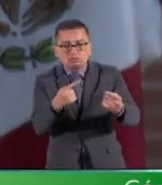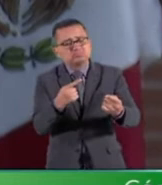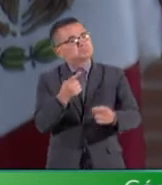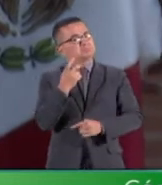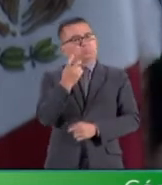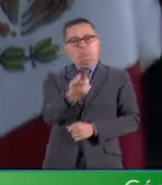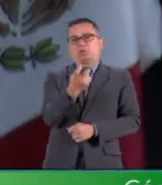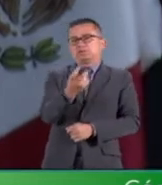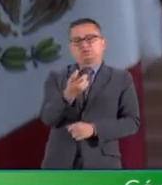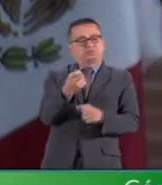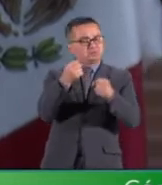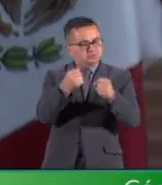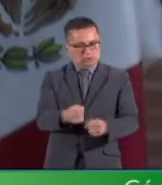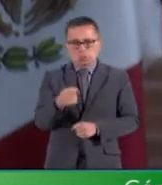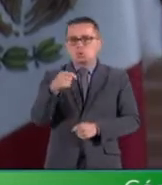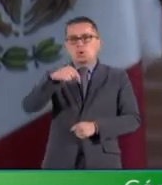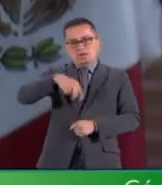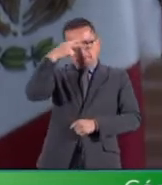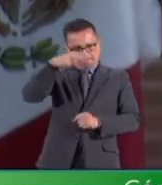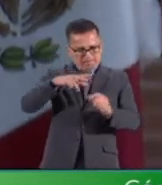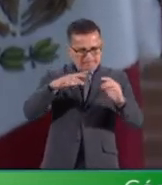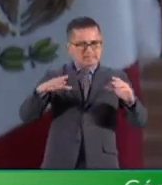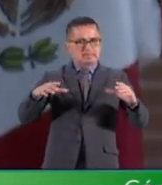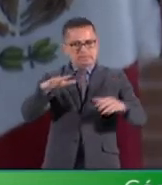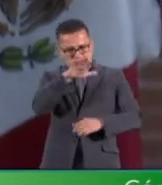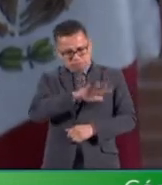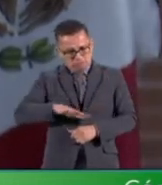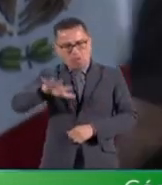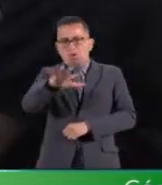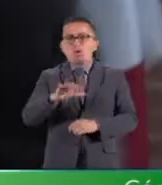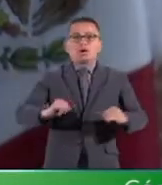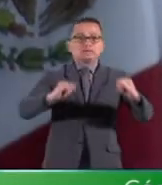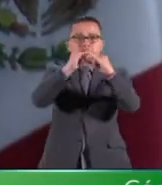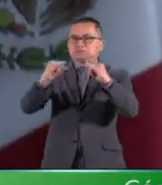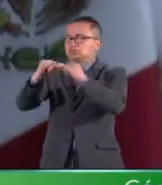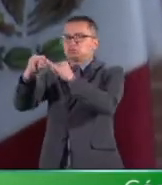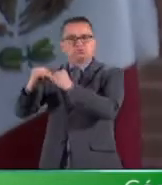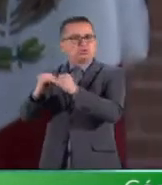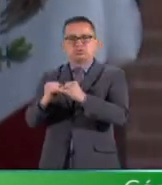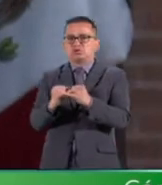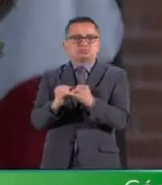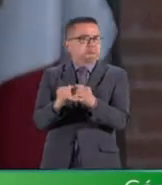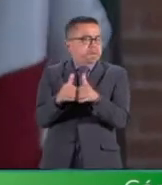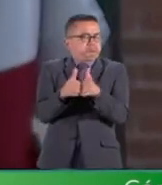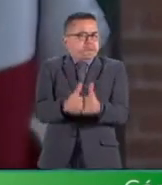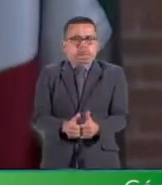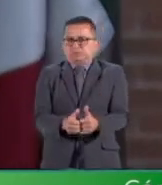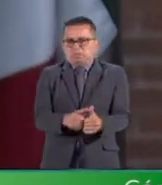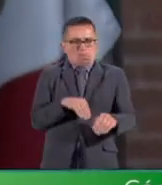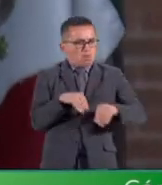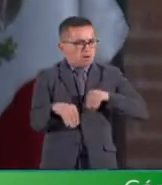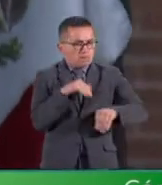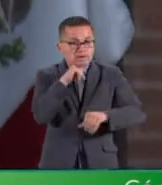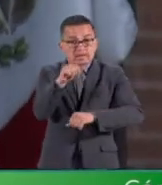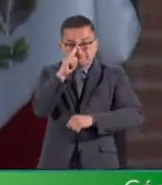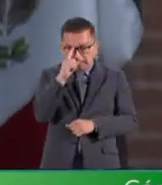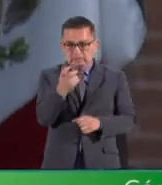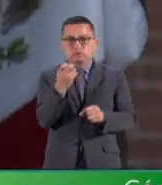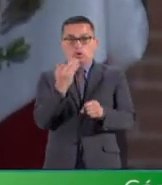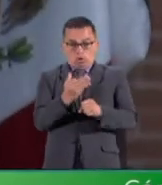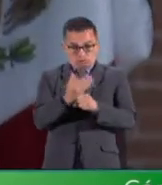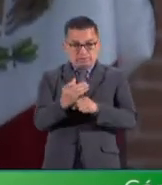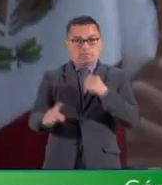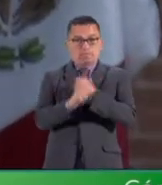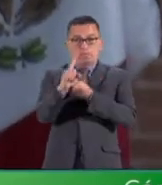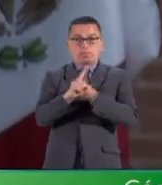una parálisis institucional, está generando una crisis institucional entre los poderes del